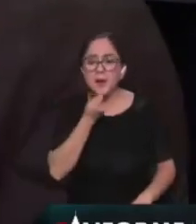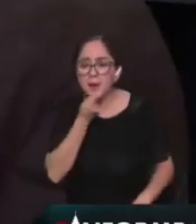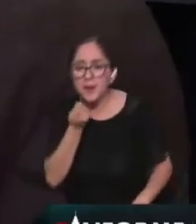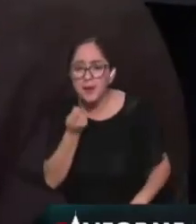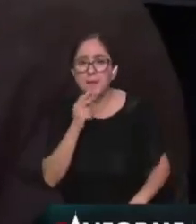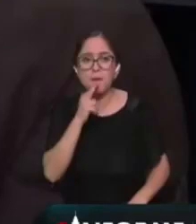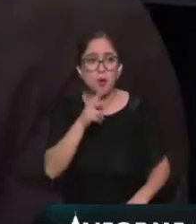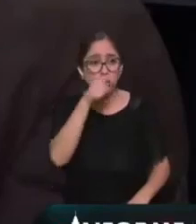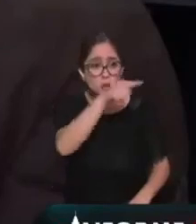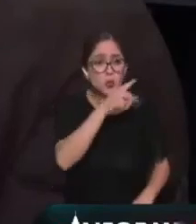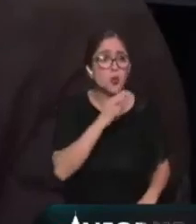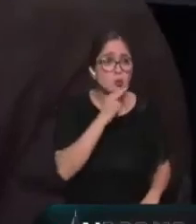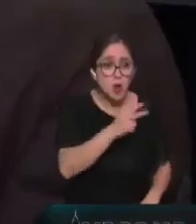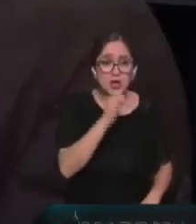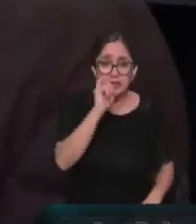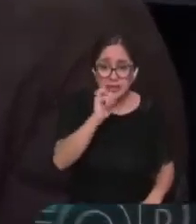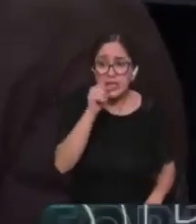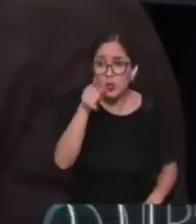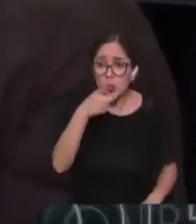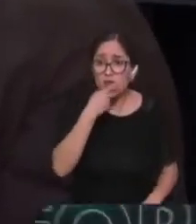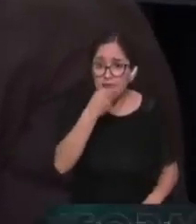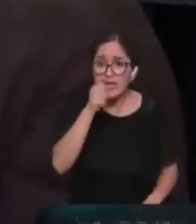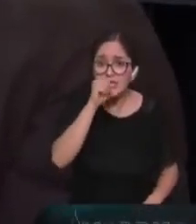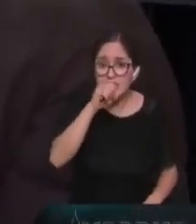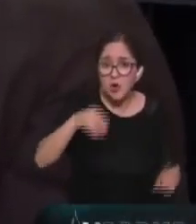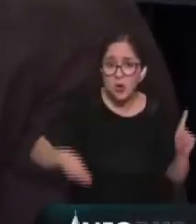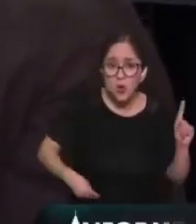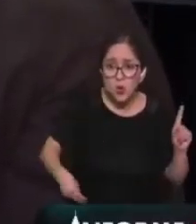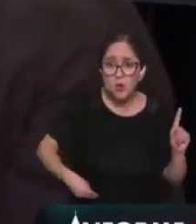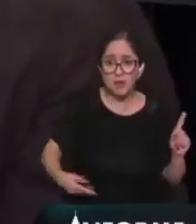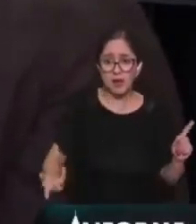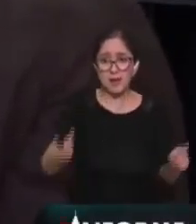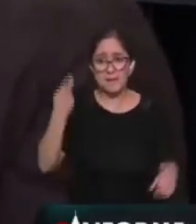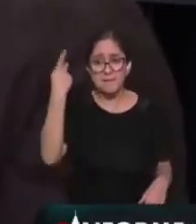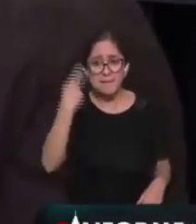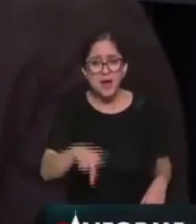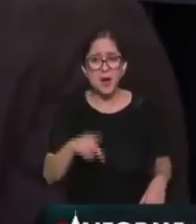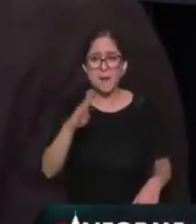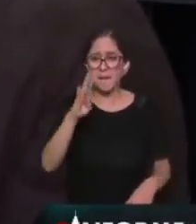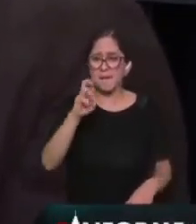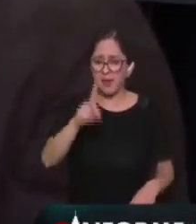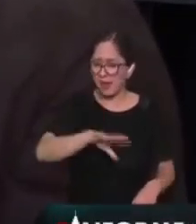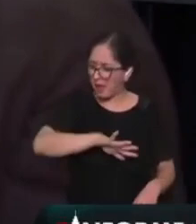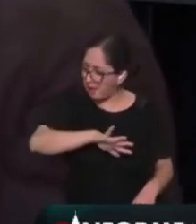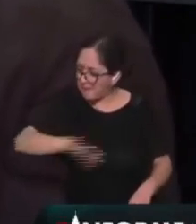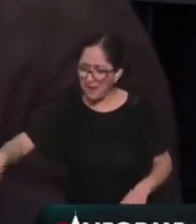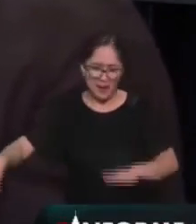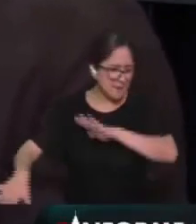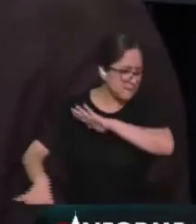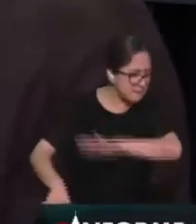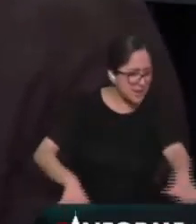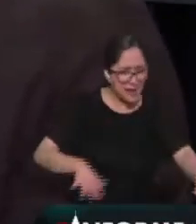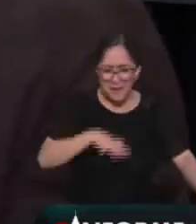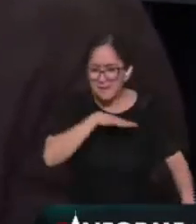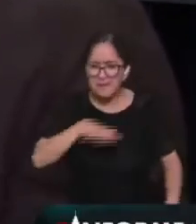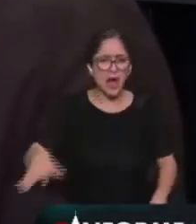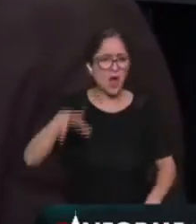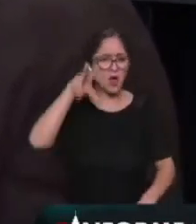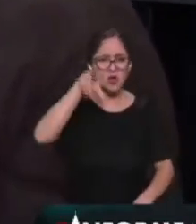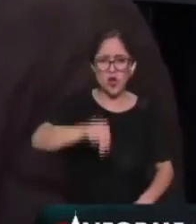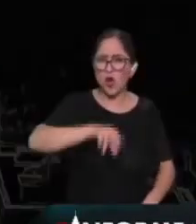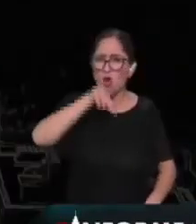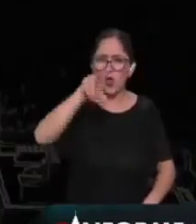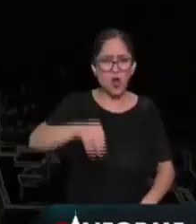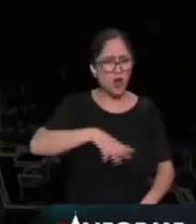sido igual que sus coprocesados, todo, pero Brenda les aventaba todo y decía, no, y no voy a declarar algo que yo no hice,